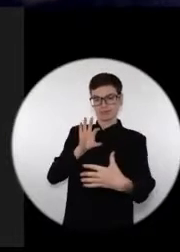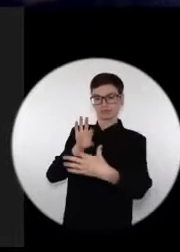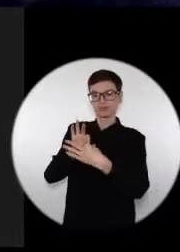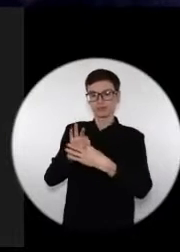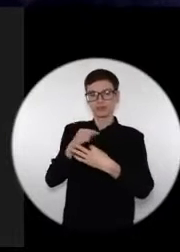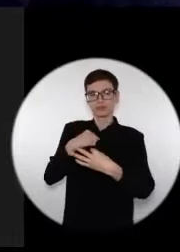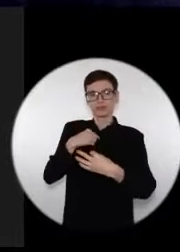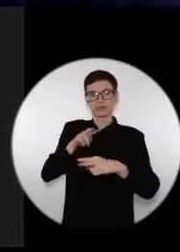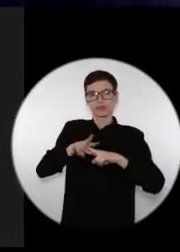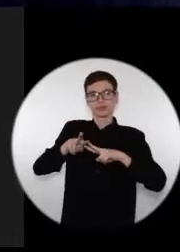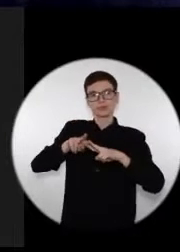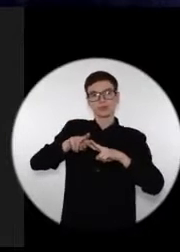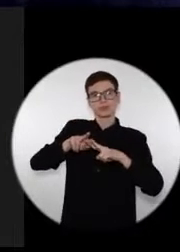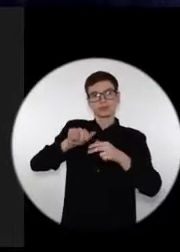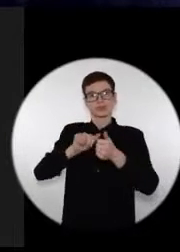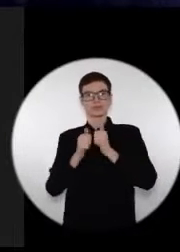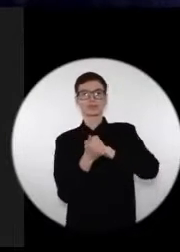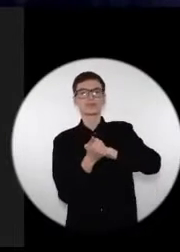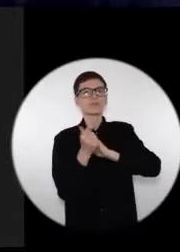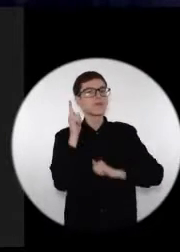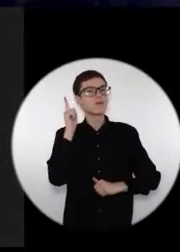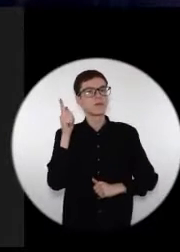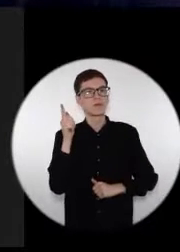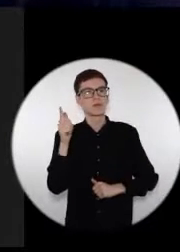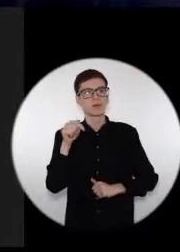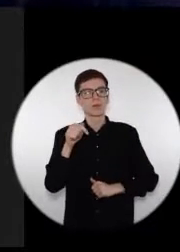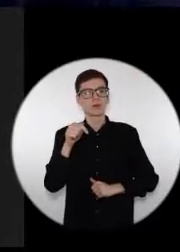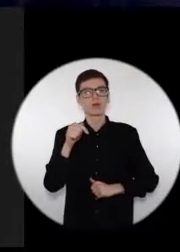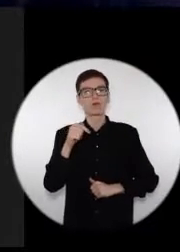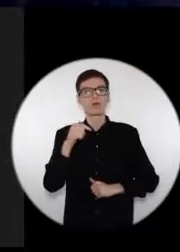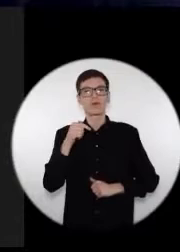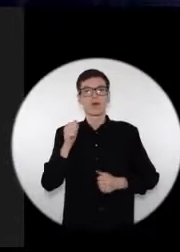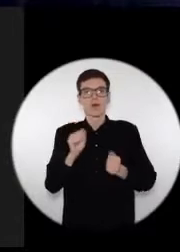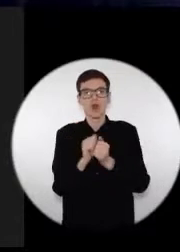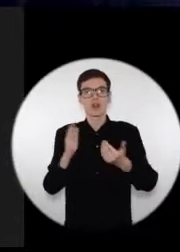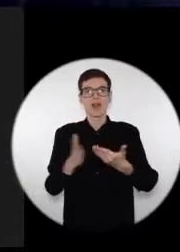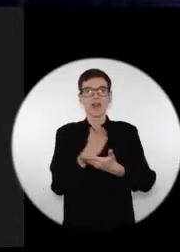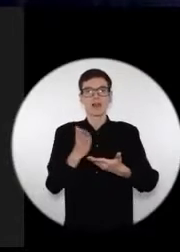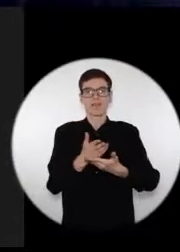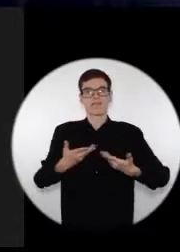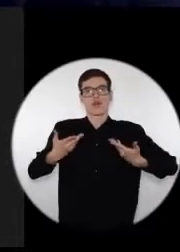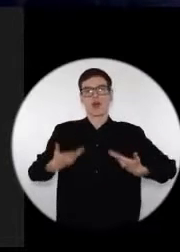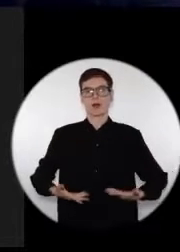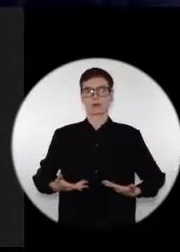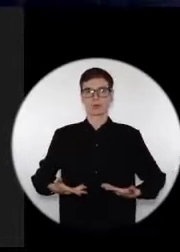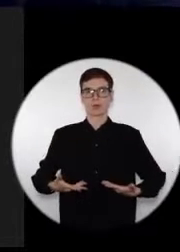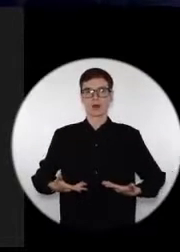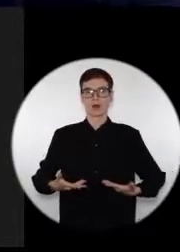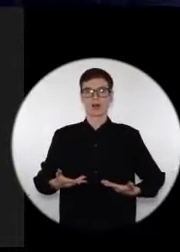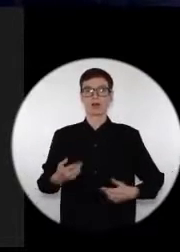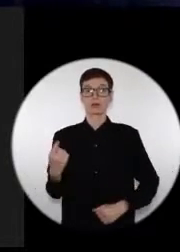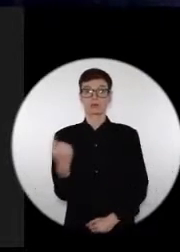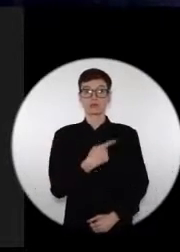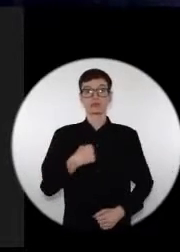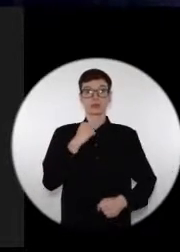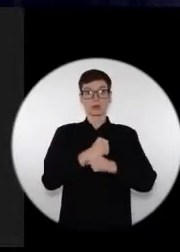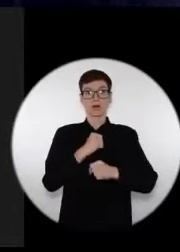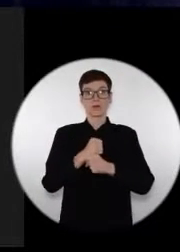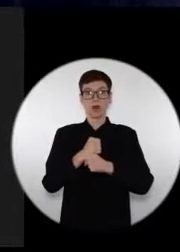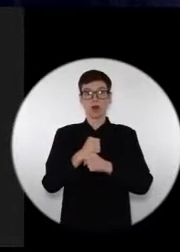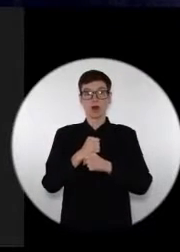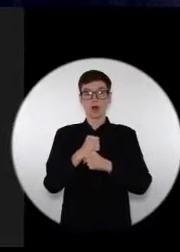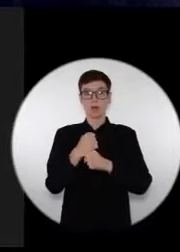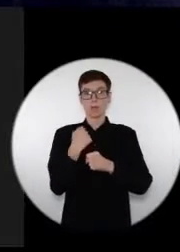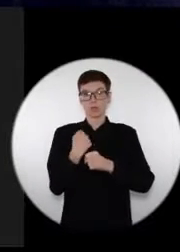en cargarnos finalmente la producción del audio cierto que haya una versión en audio libro de ediciones de libros actuales